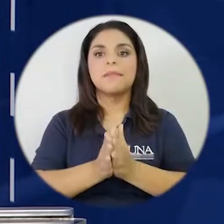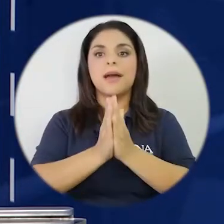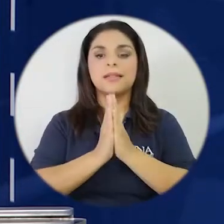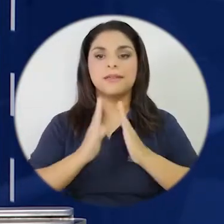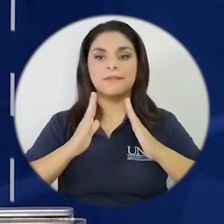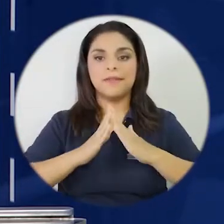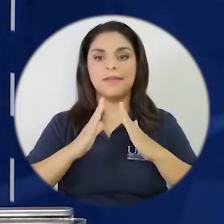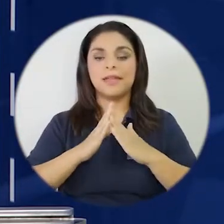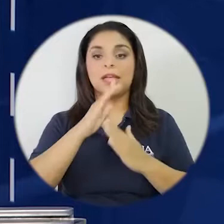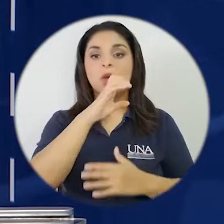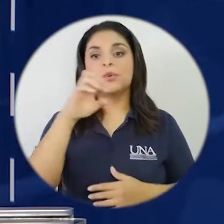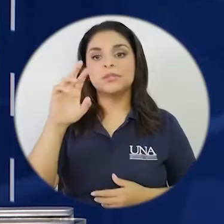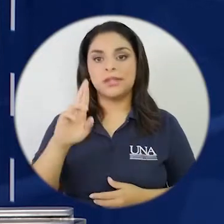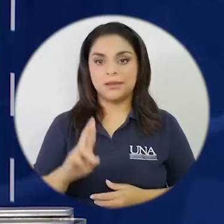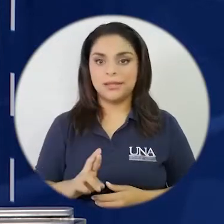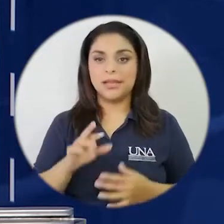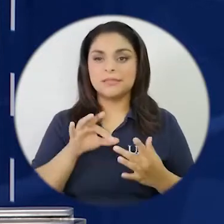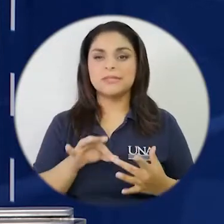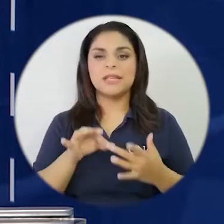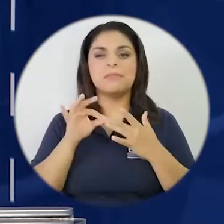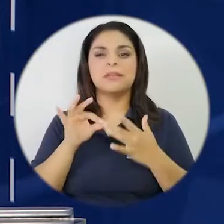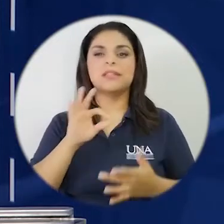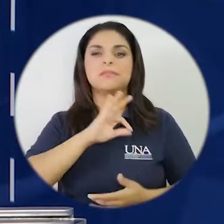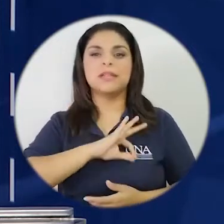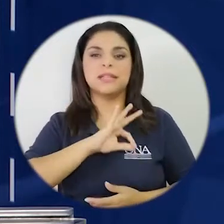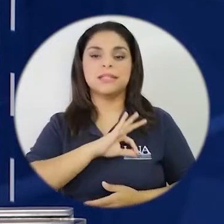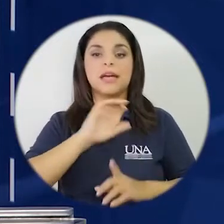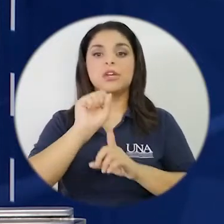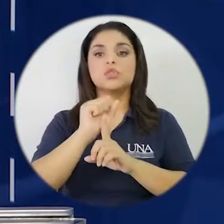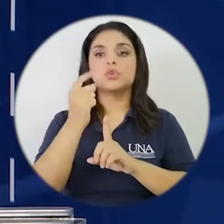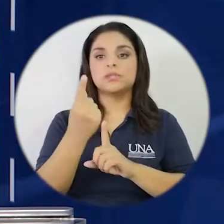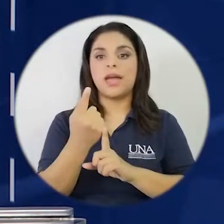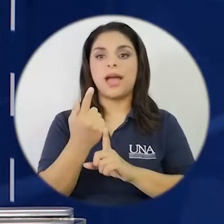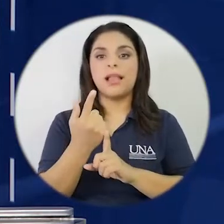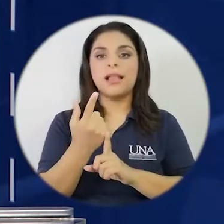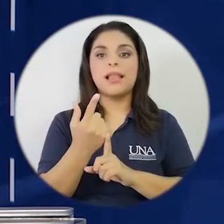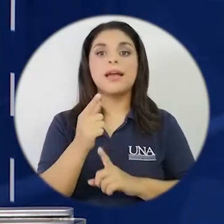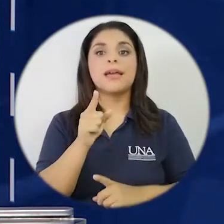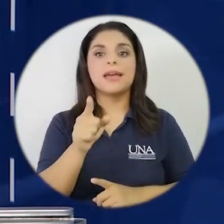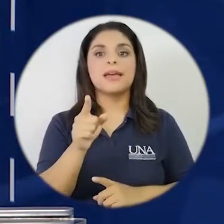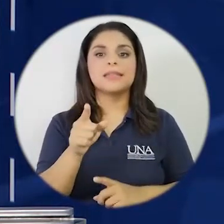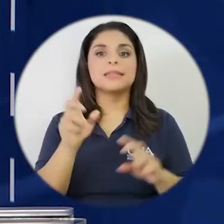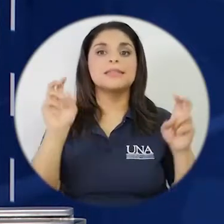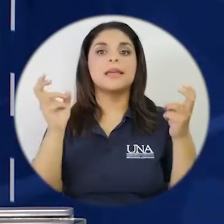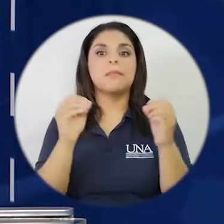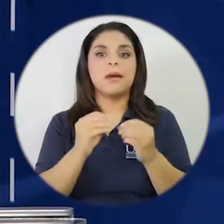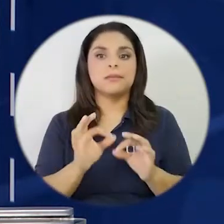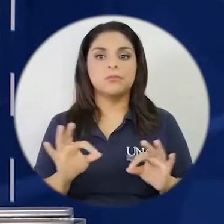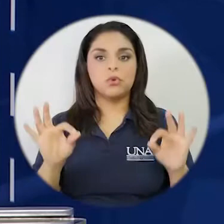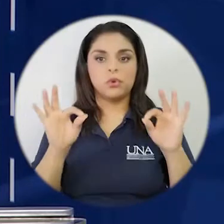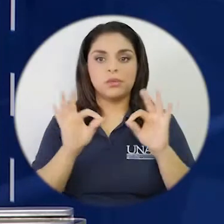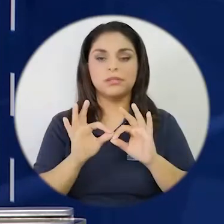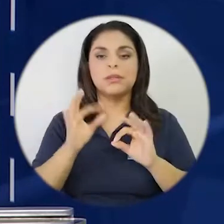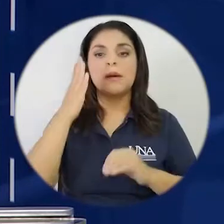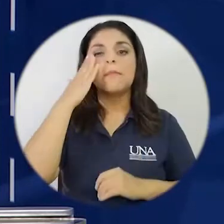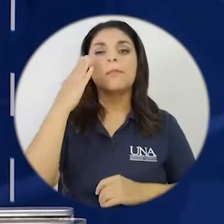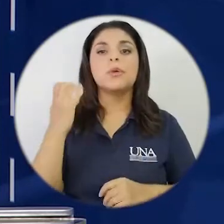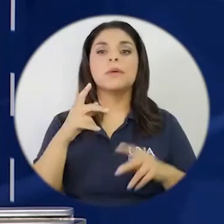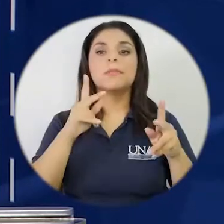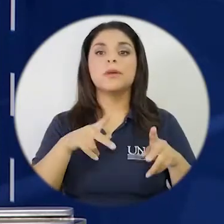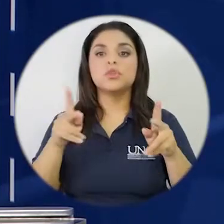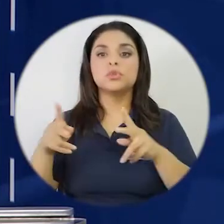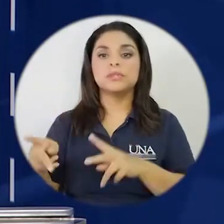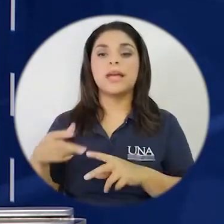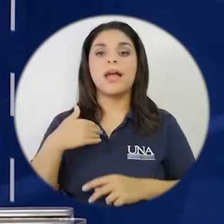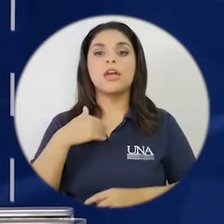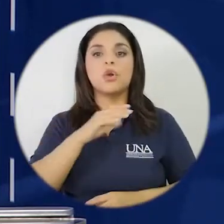la demanda de vivienda en Costa Rica, sobre todo en lo que tiene que ver con bienestar social, que es uno de las aristas más importantes de este tema,